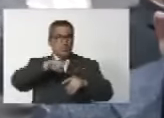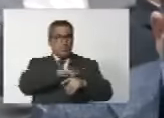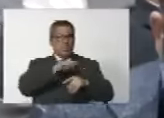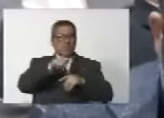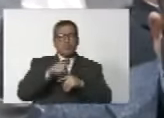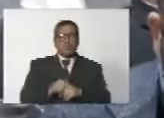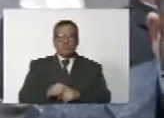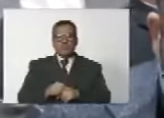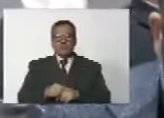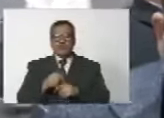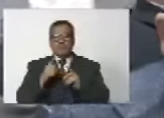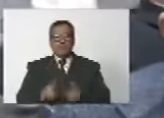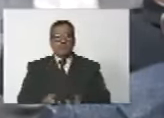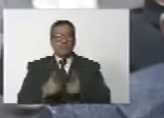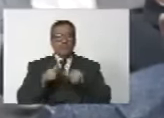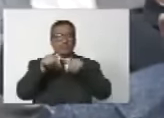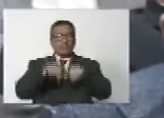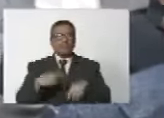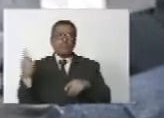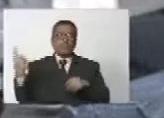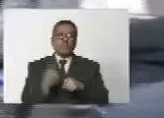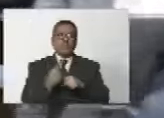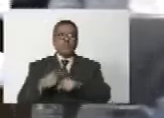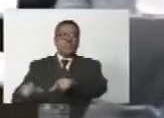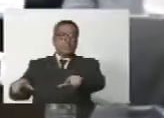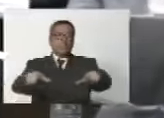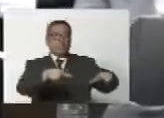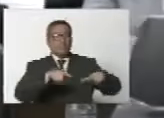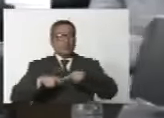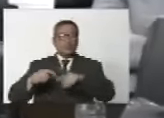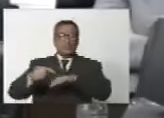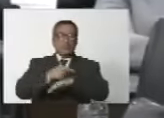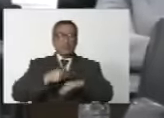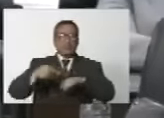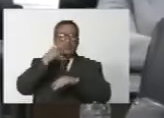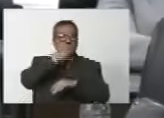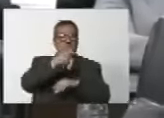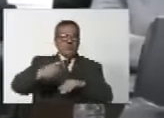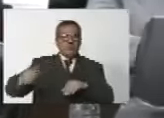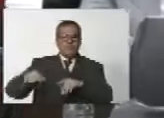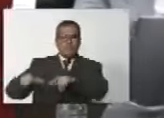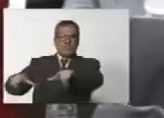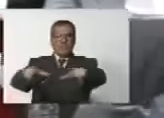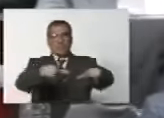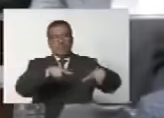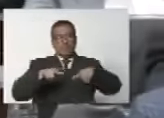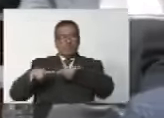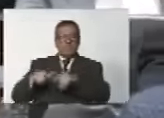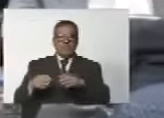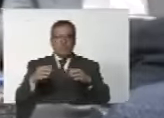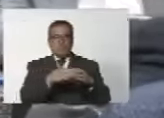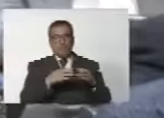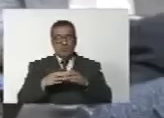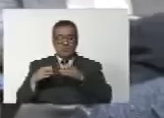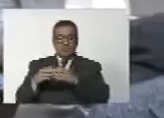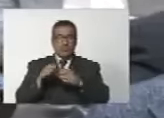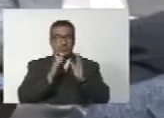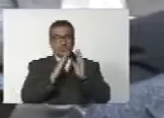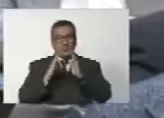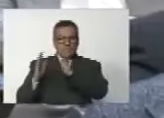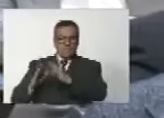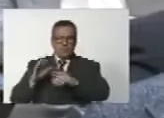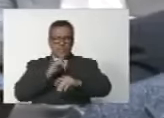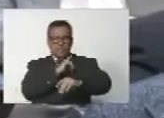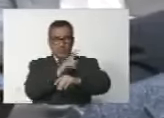misiones nos han permitido llegar al espacio de gobierno del pueblo en el territorio. La organización del gobierno,